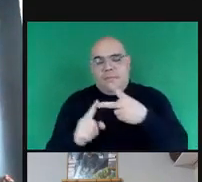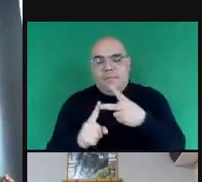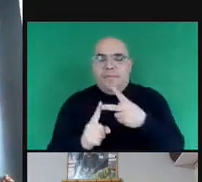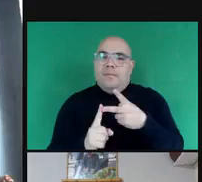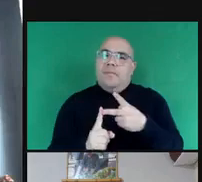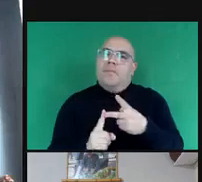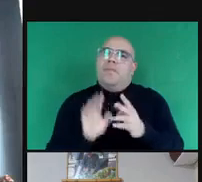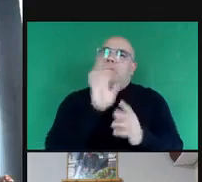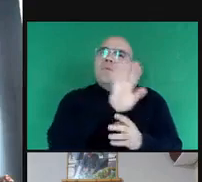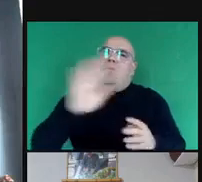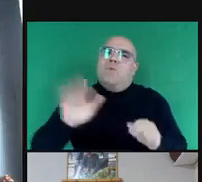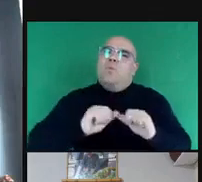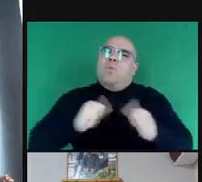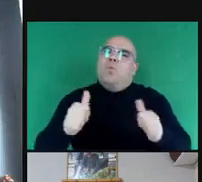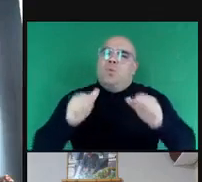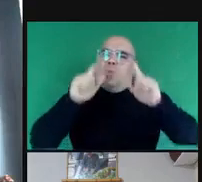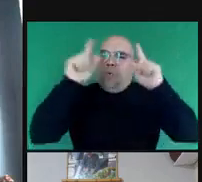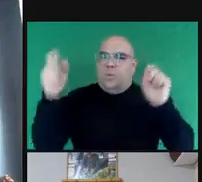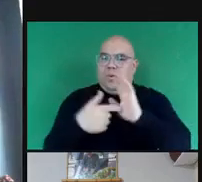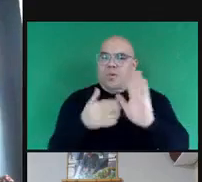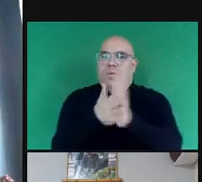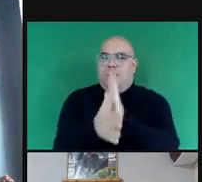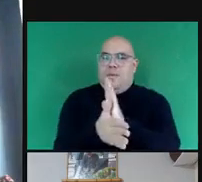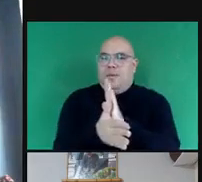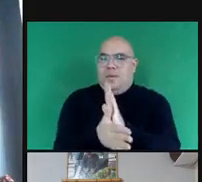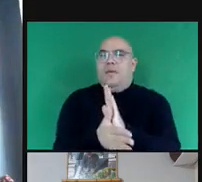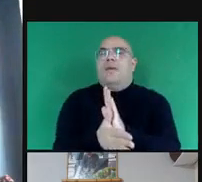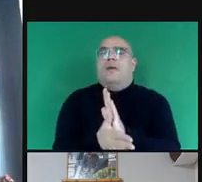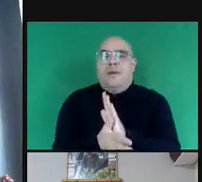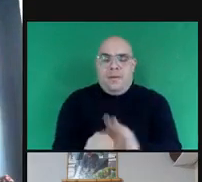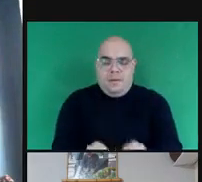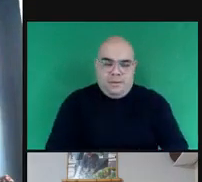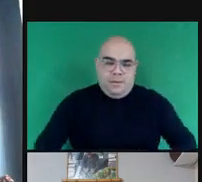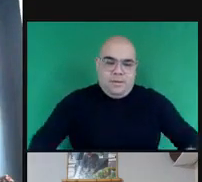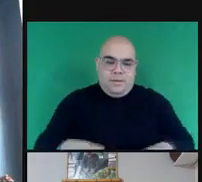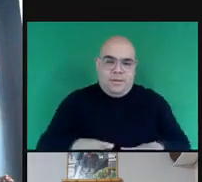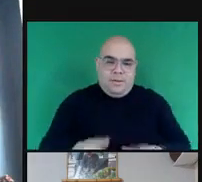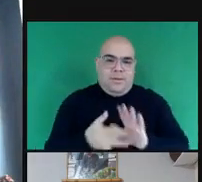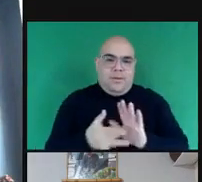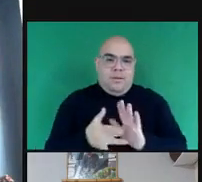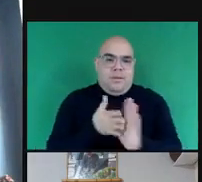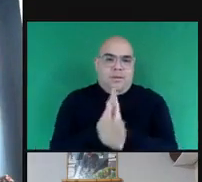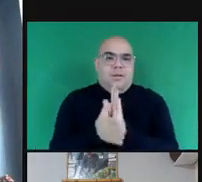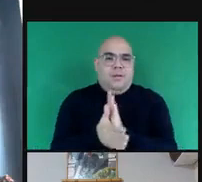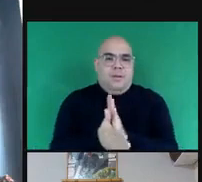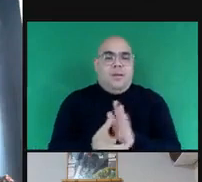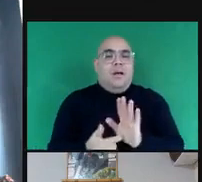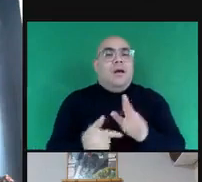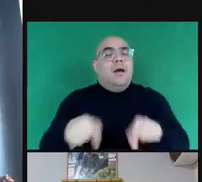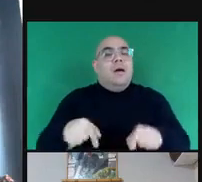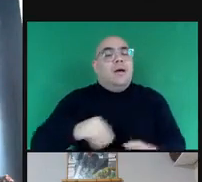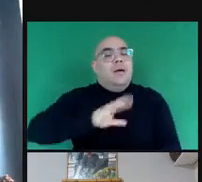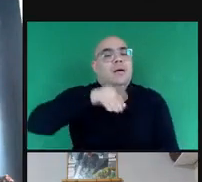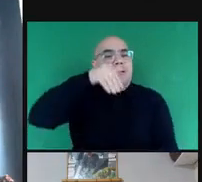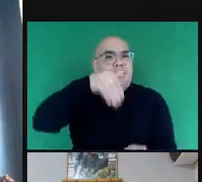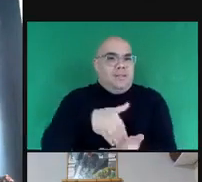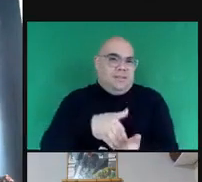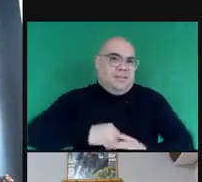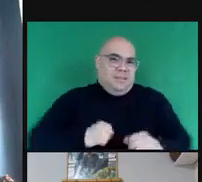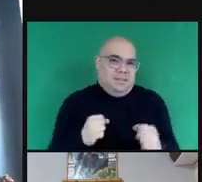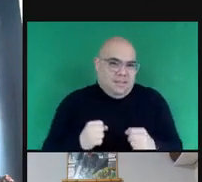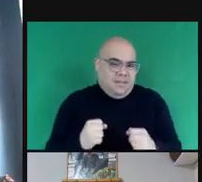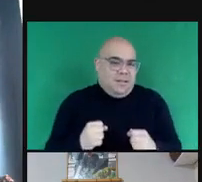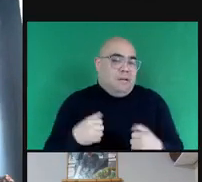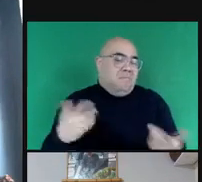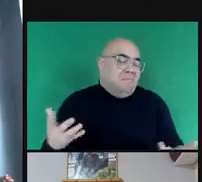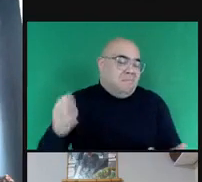¿Ustedes cómo seleccionan la superficie que van a intervenir con graffiti? ¿Por qué el centro de Bogotá, no? ¿Y por qué de pronto